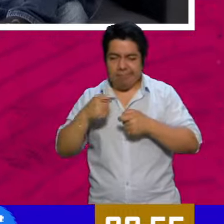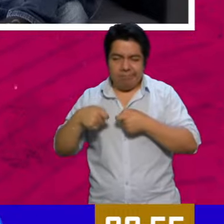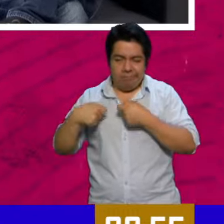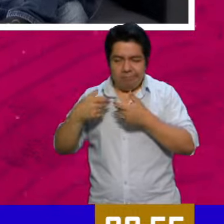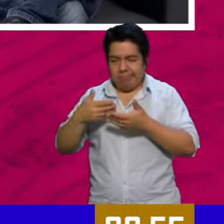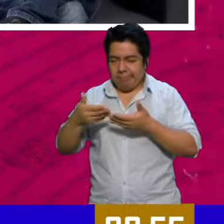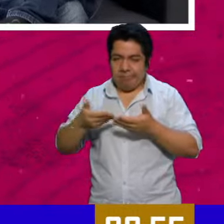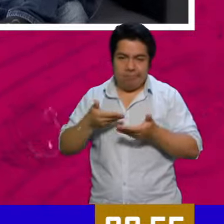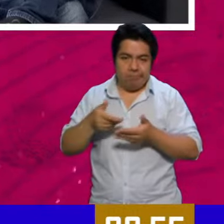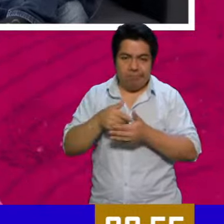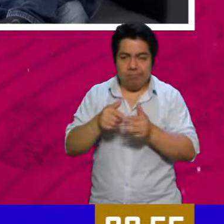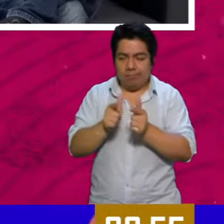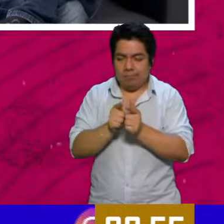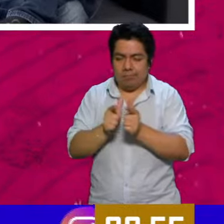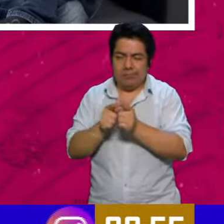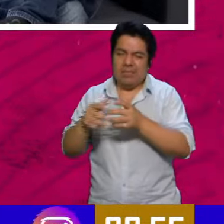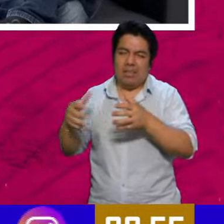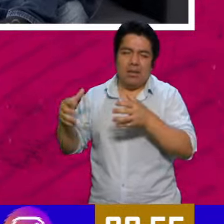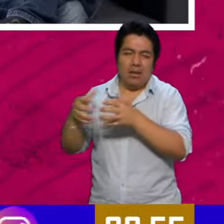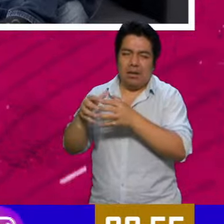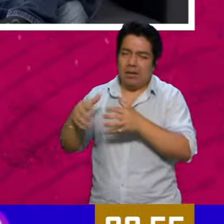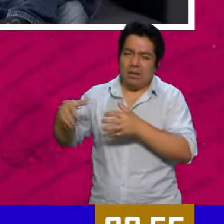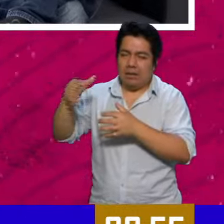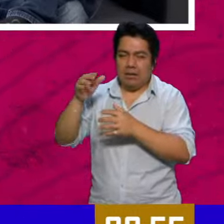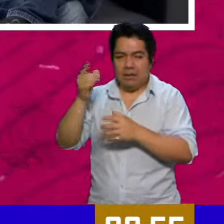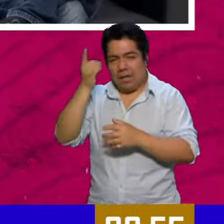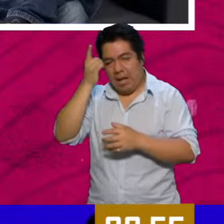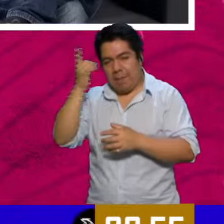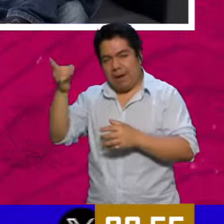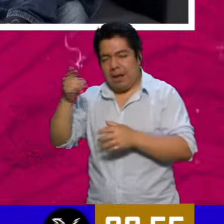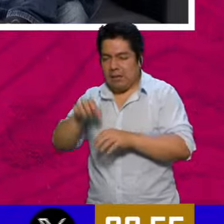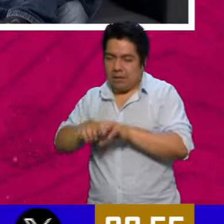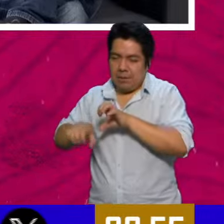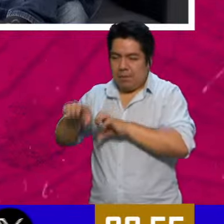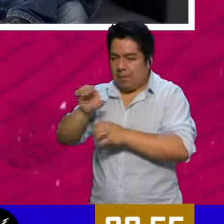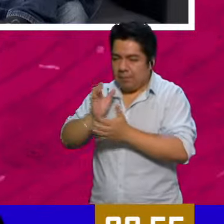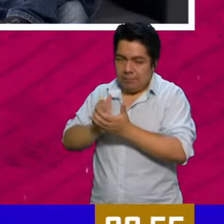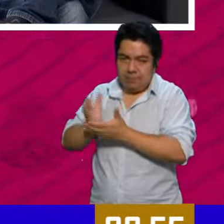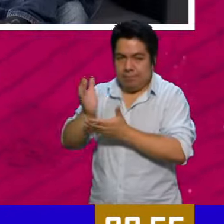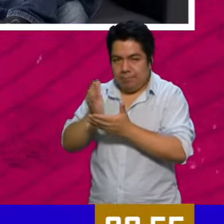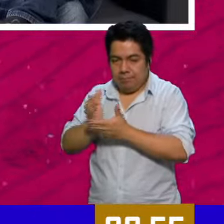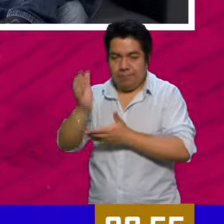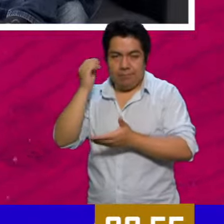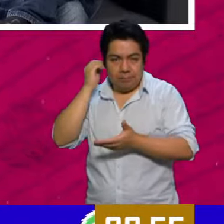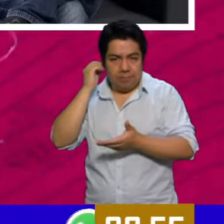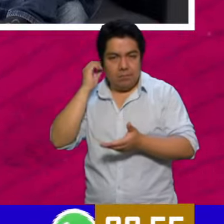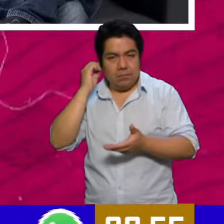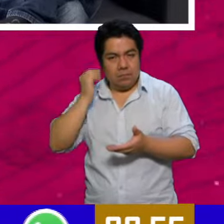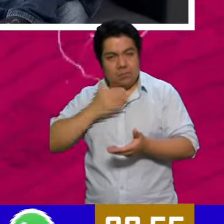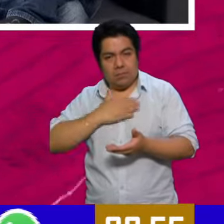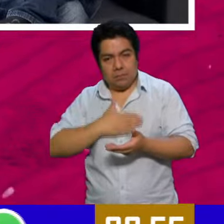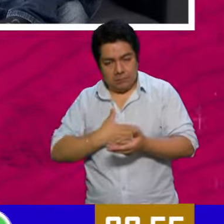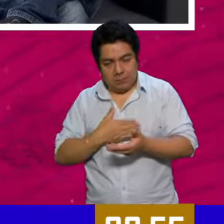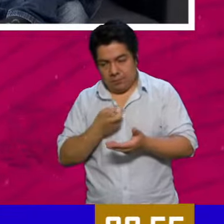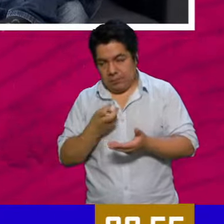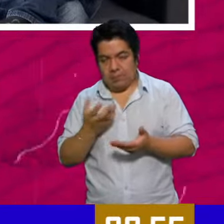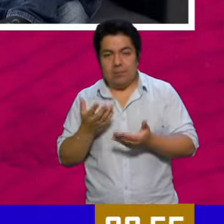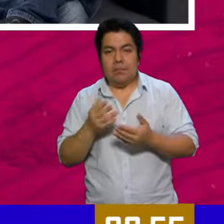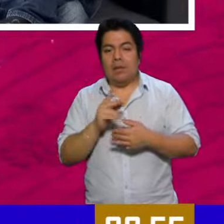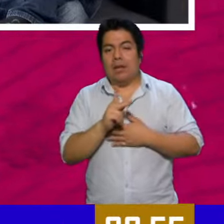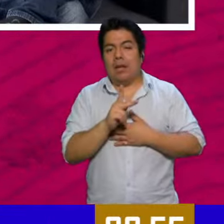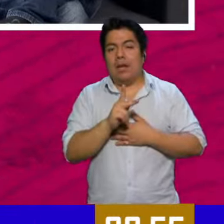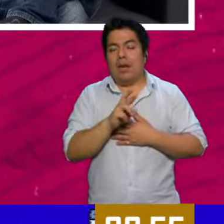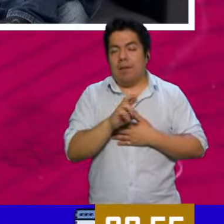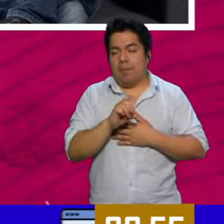solamente los grandes contribuyentes, las personas que tienen grandes recursos, son los que acceden a este tipo de justicia. Y justo en la PRODECON, a partir